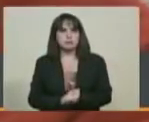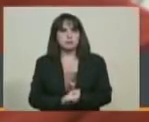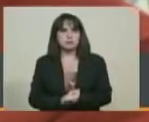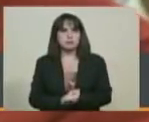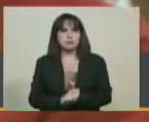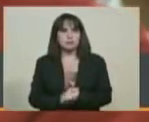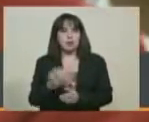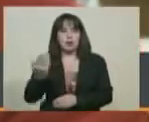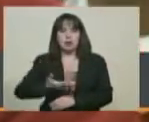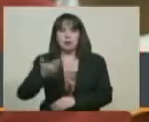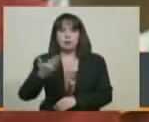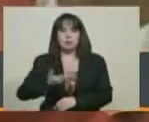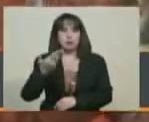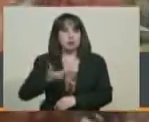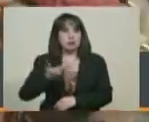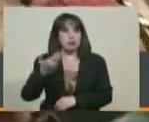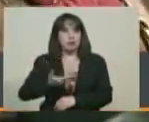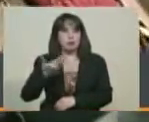Es muy importante esto.